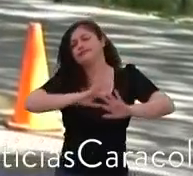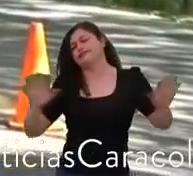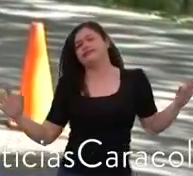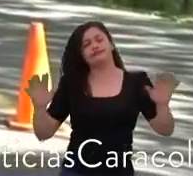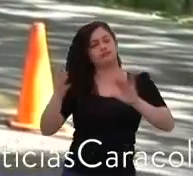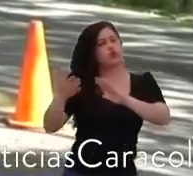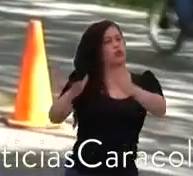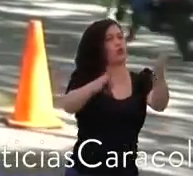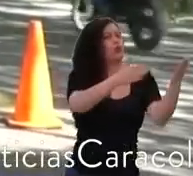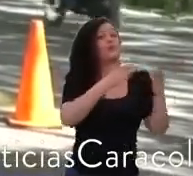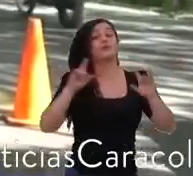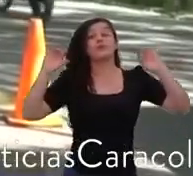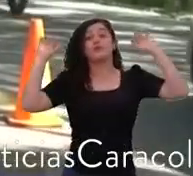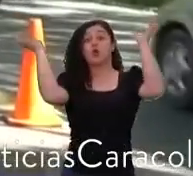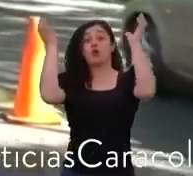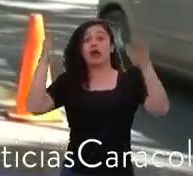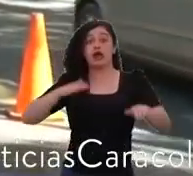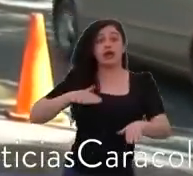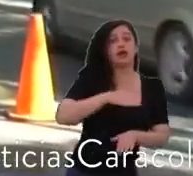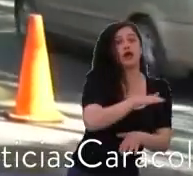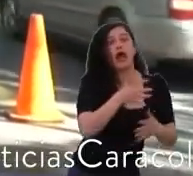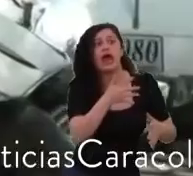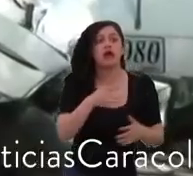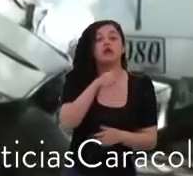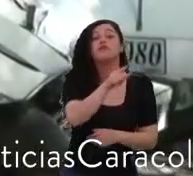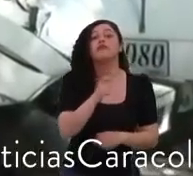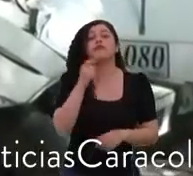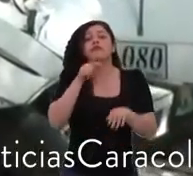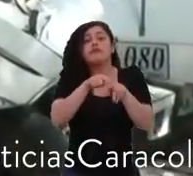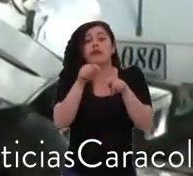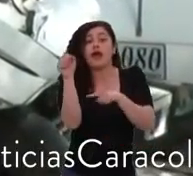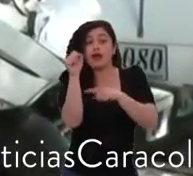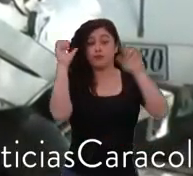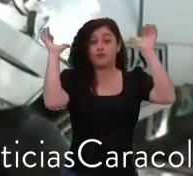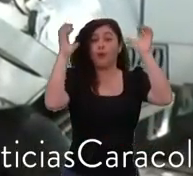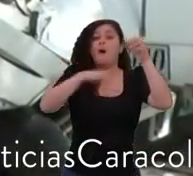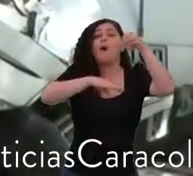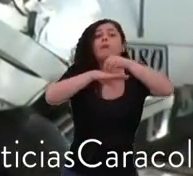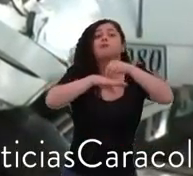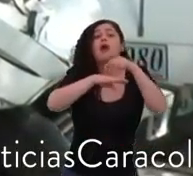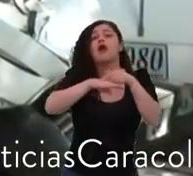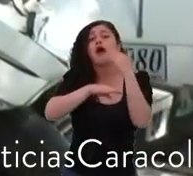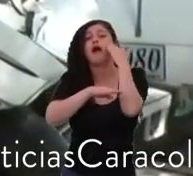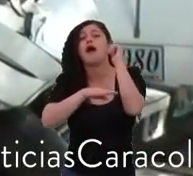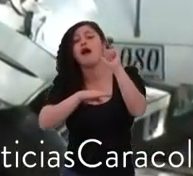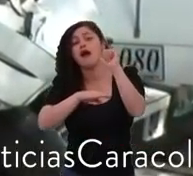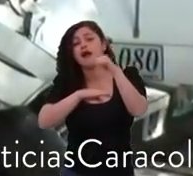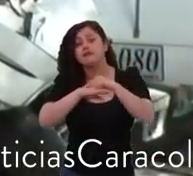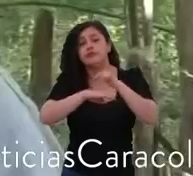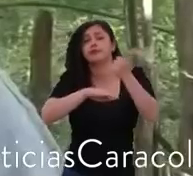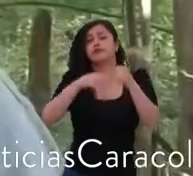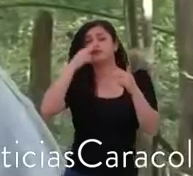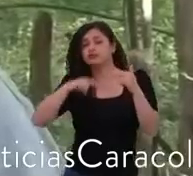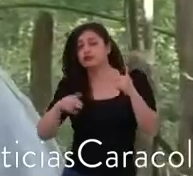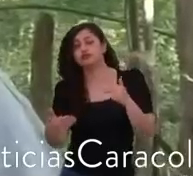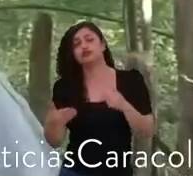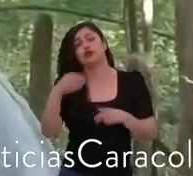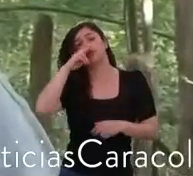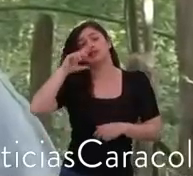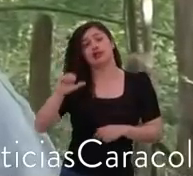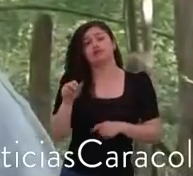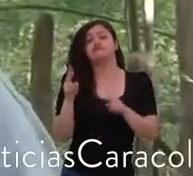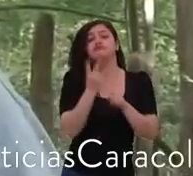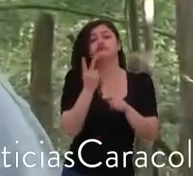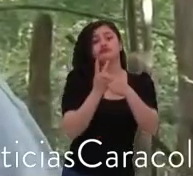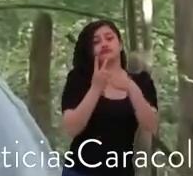ambulancia transportaba a una paciente de 4 años de edad, quien iba con su mamá de 24 años. Una ambulancia que venía